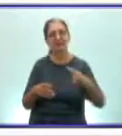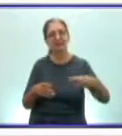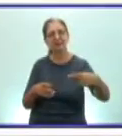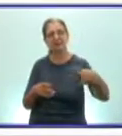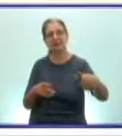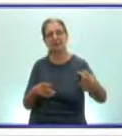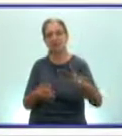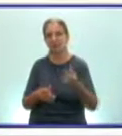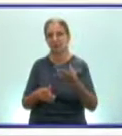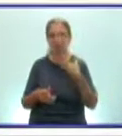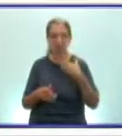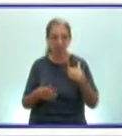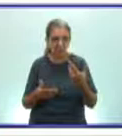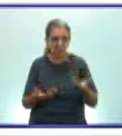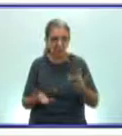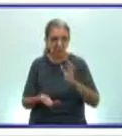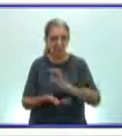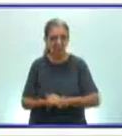¿Cómo lo haremos?